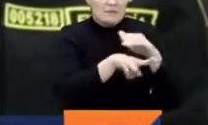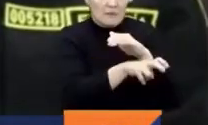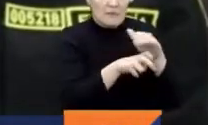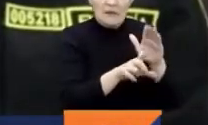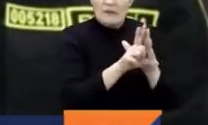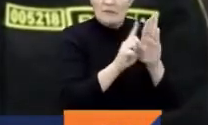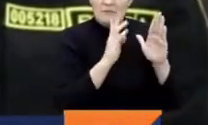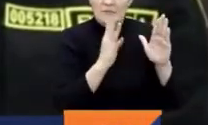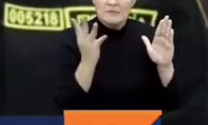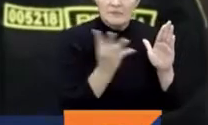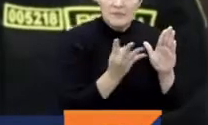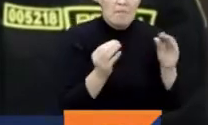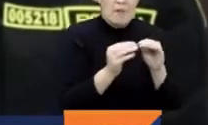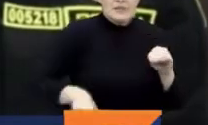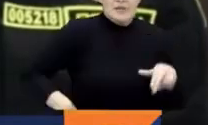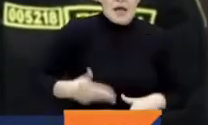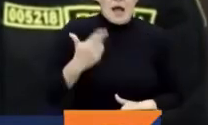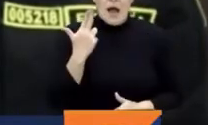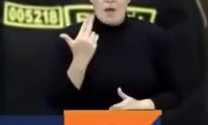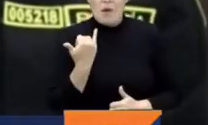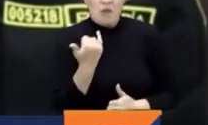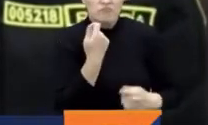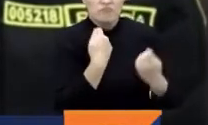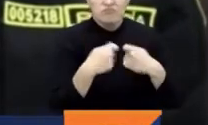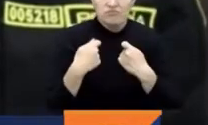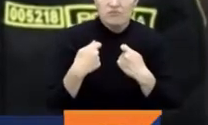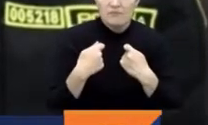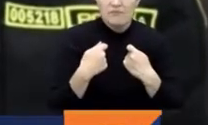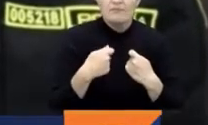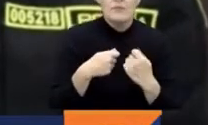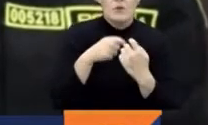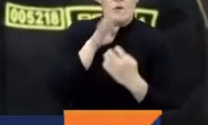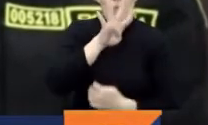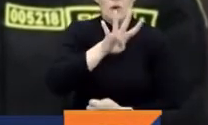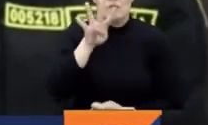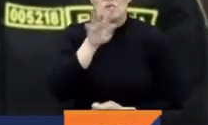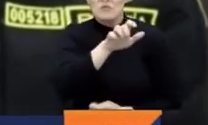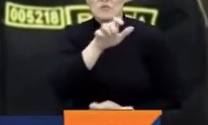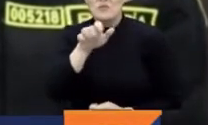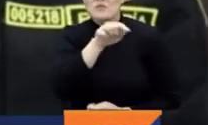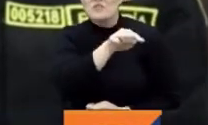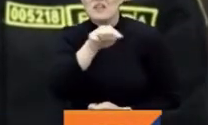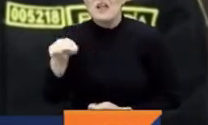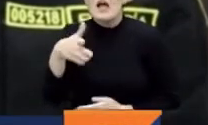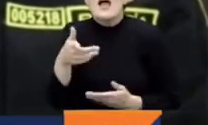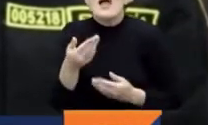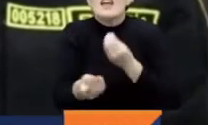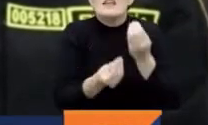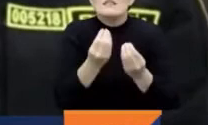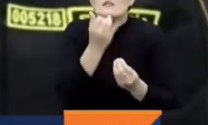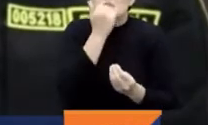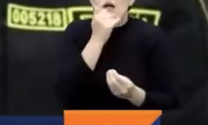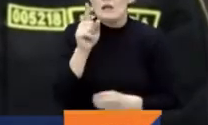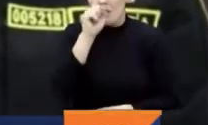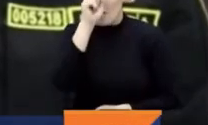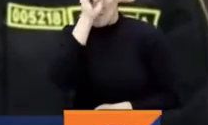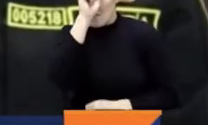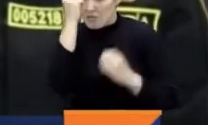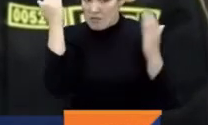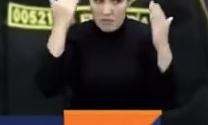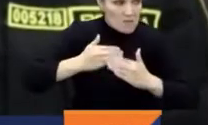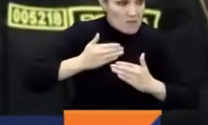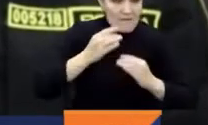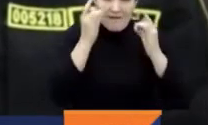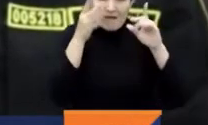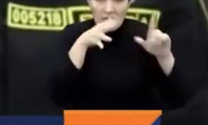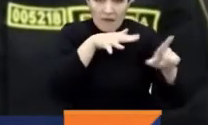Los delitos que se le han imputado a estos 44 delincuentes tienen que ver con concierto para delinquir agravado,